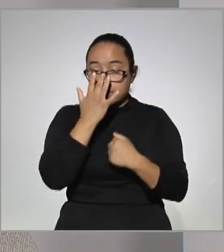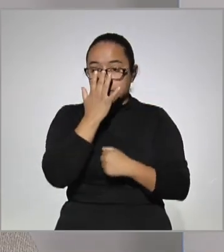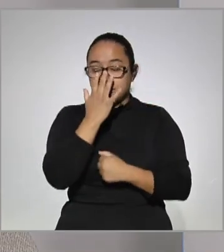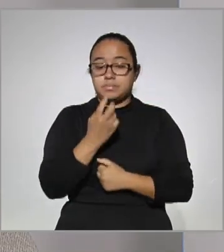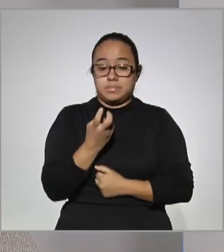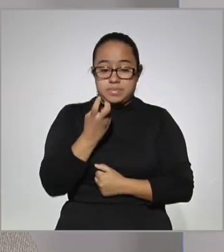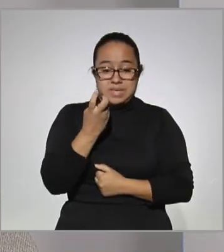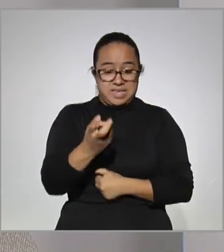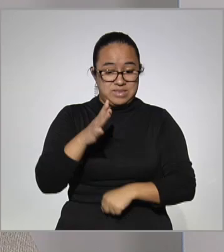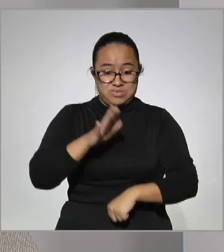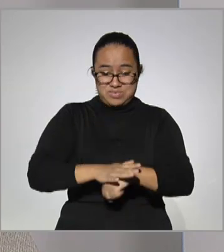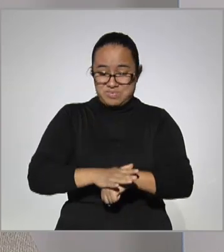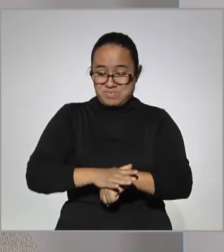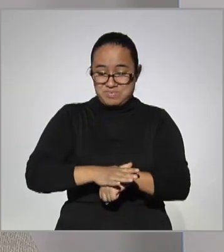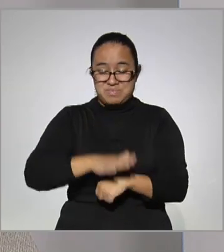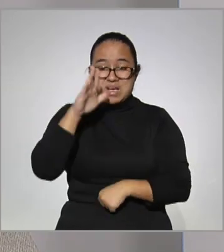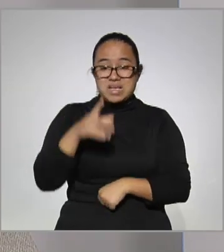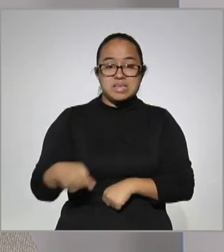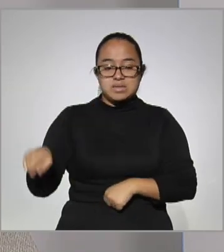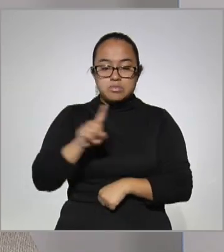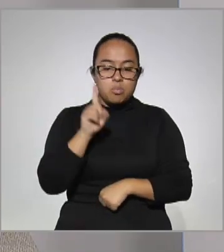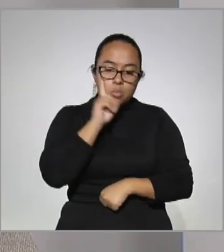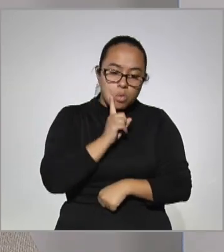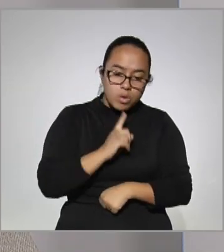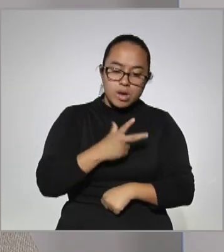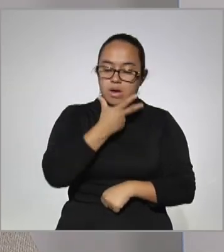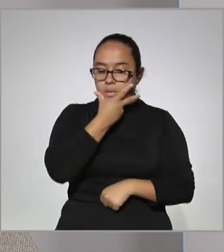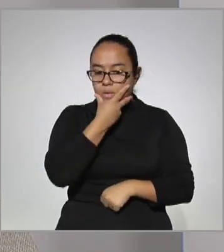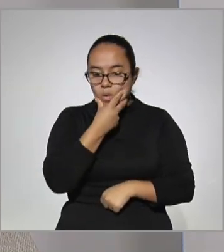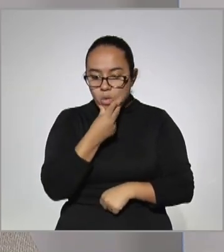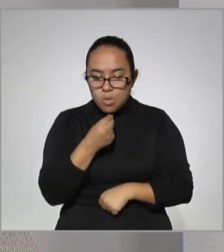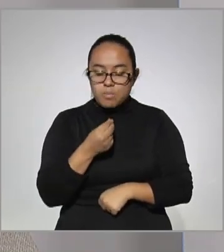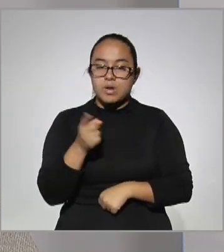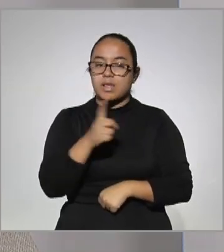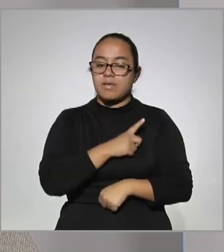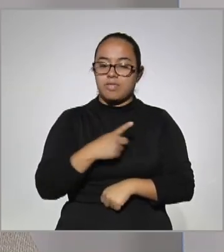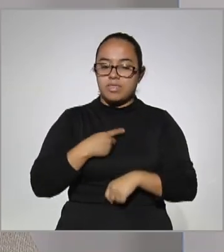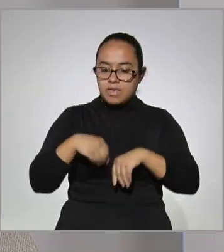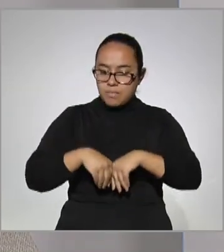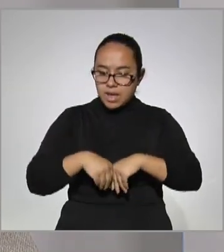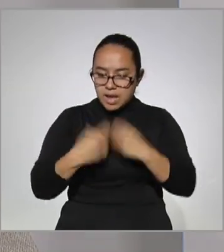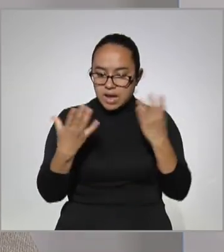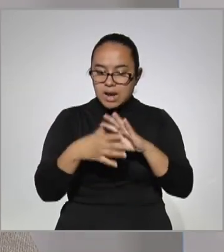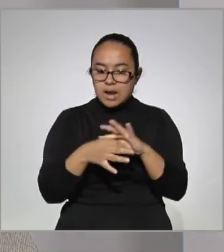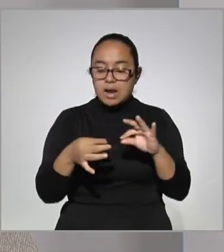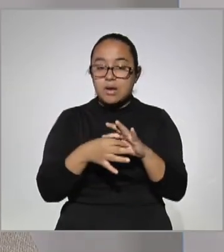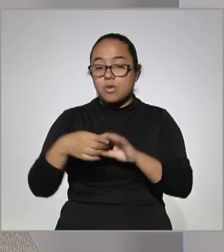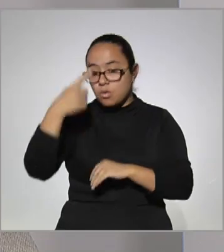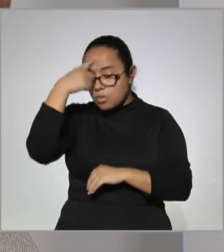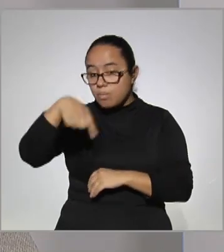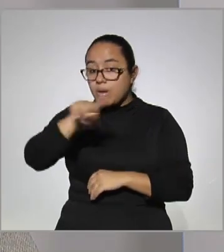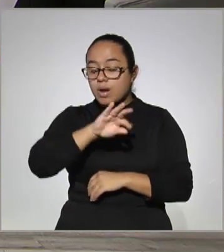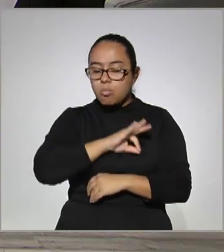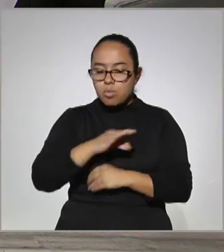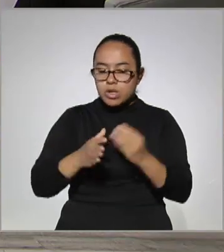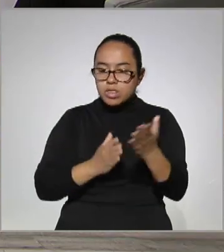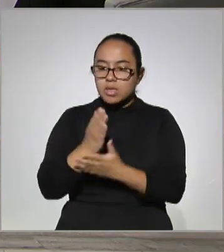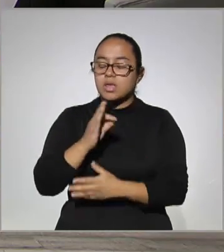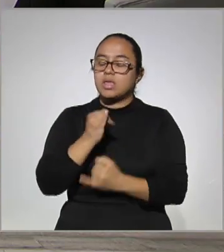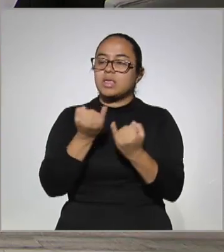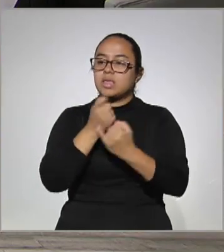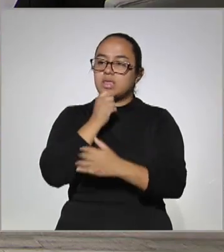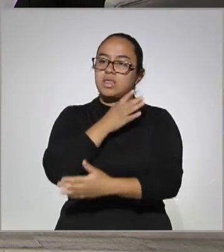que principalmente las mujeres, los hombres, ¿no? Nos tiene que quedar claro para poder acceder y para poder acudir